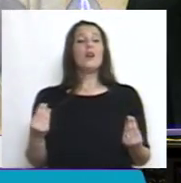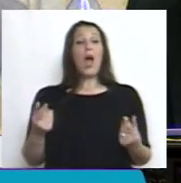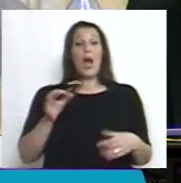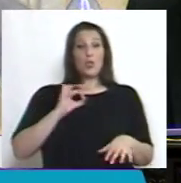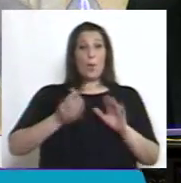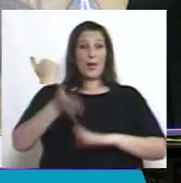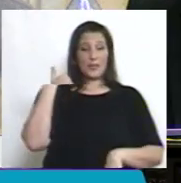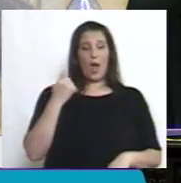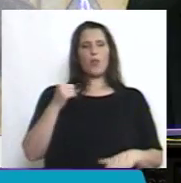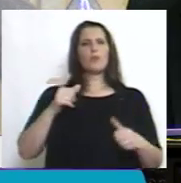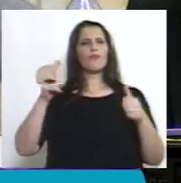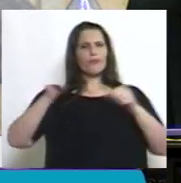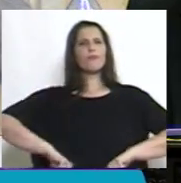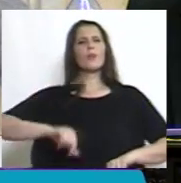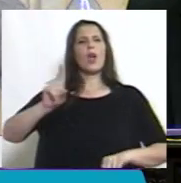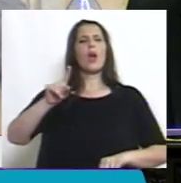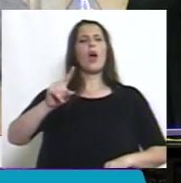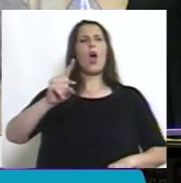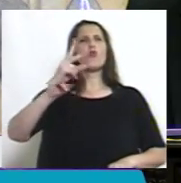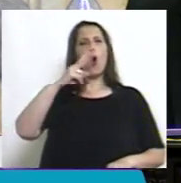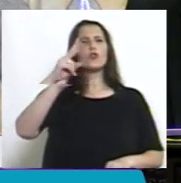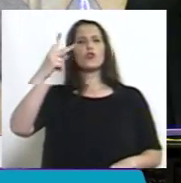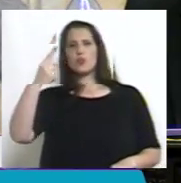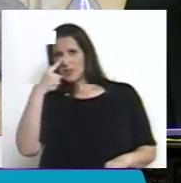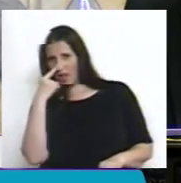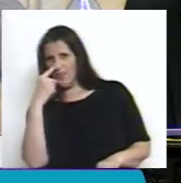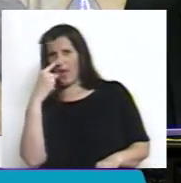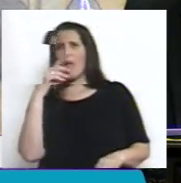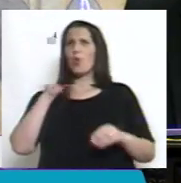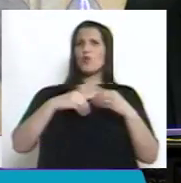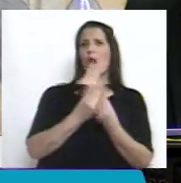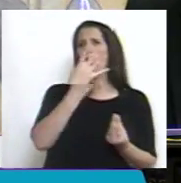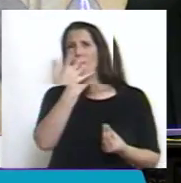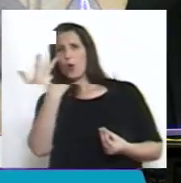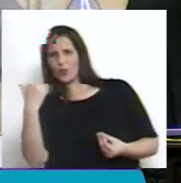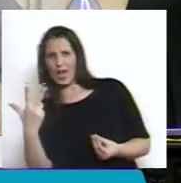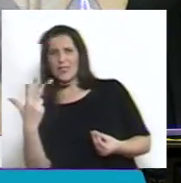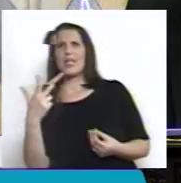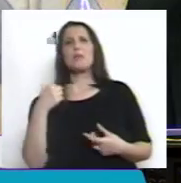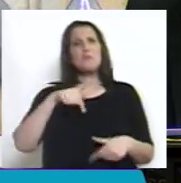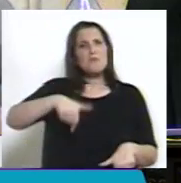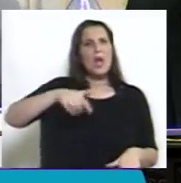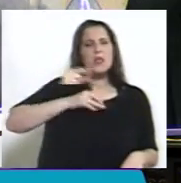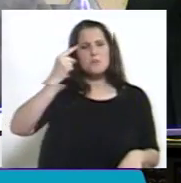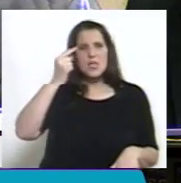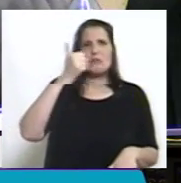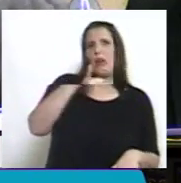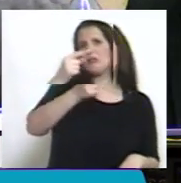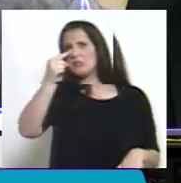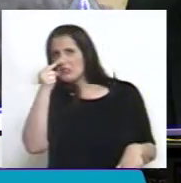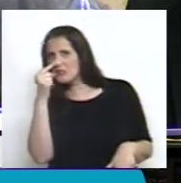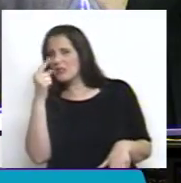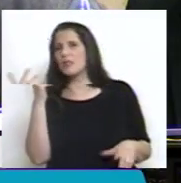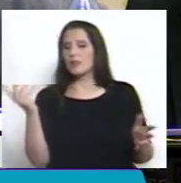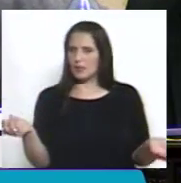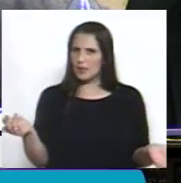año pasado el déficit primario fue 2,7%, el total 4,3%, este año se estima que va a ser el 6,7%. Entonces